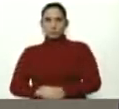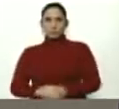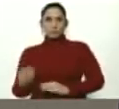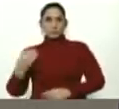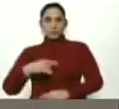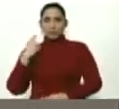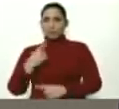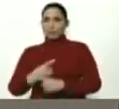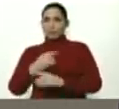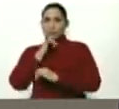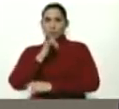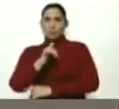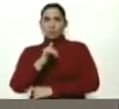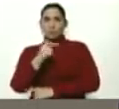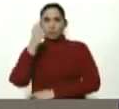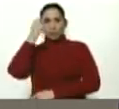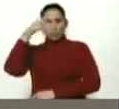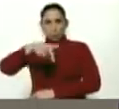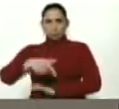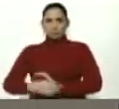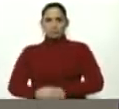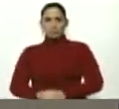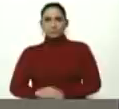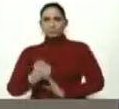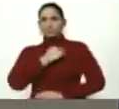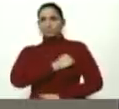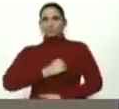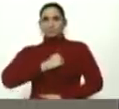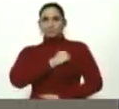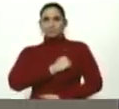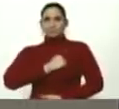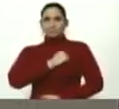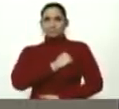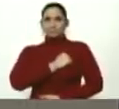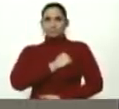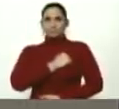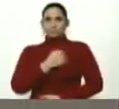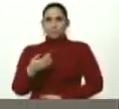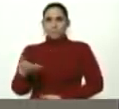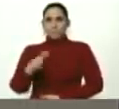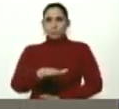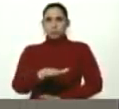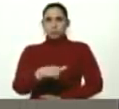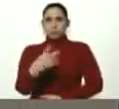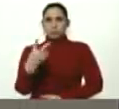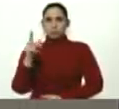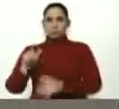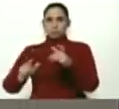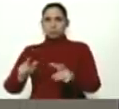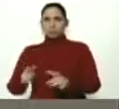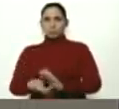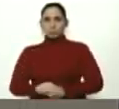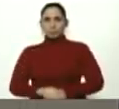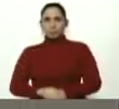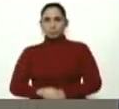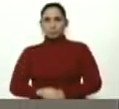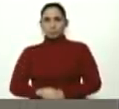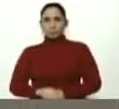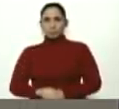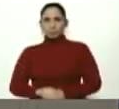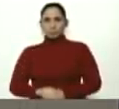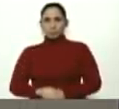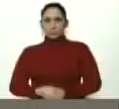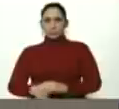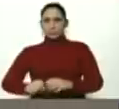que reportarles el día de hoy, lamentablemente, el fallecimiento de dos pacientes por infección